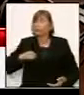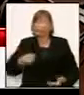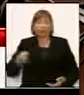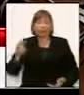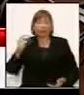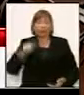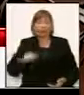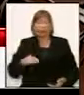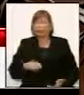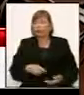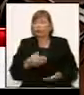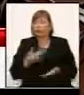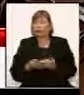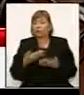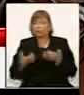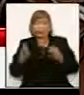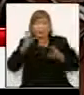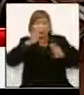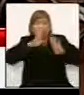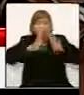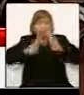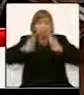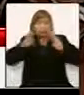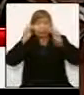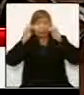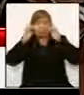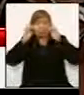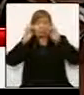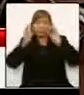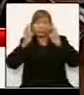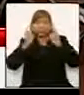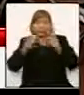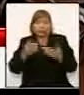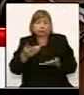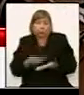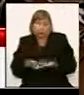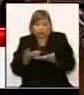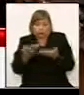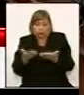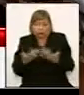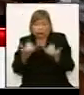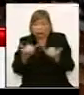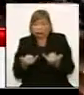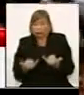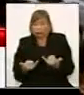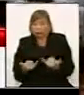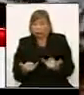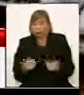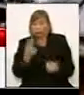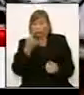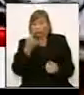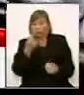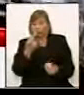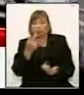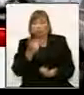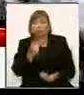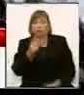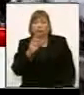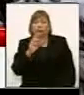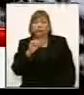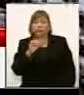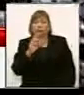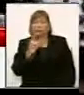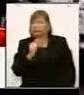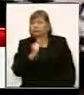venido, ellos han estado preocupados también por ese tema, nos han entregado el día de hoy una adenda que durante años